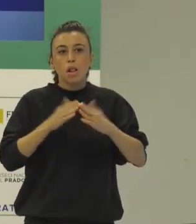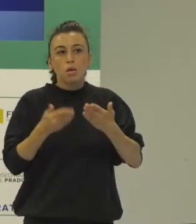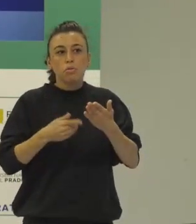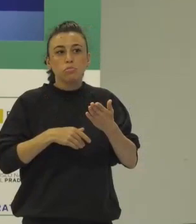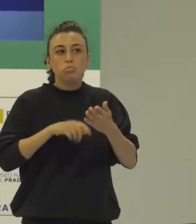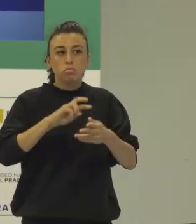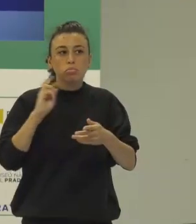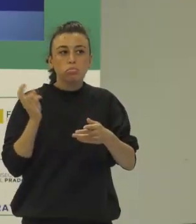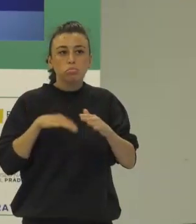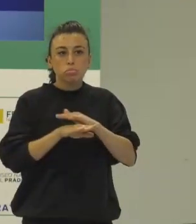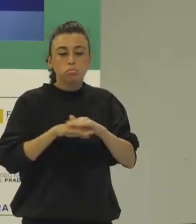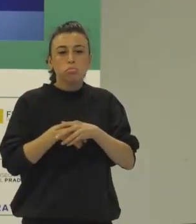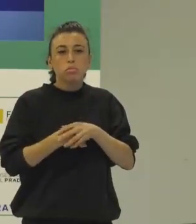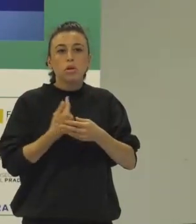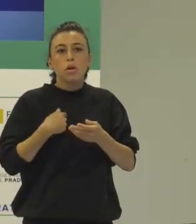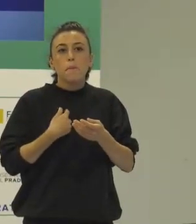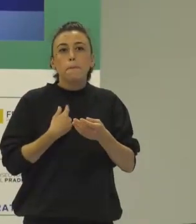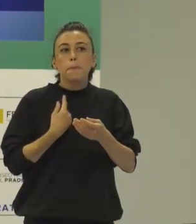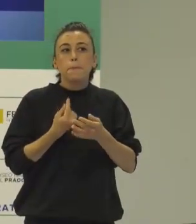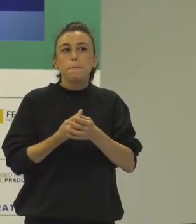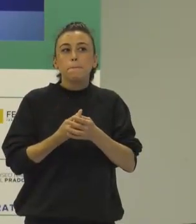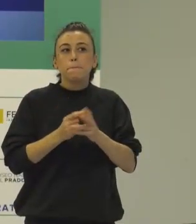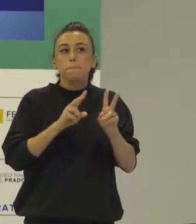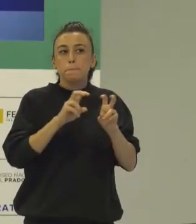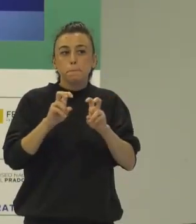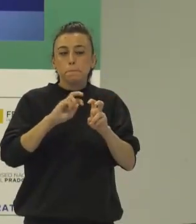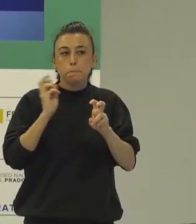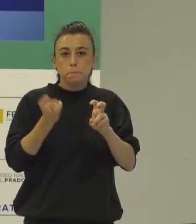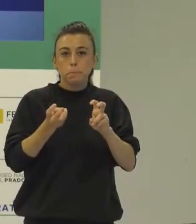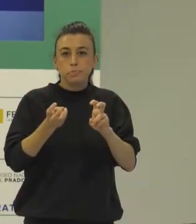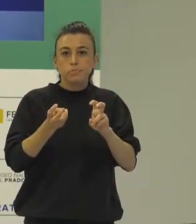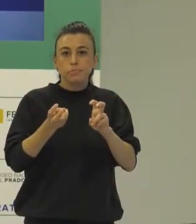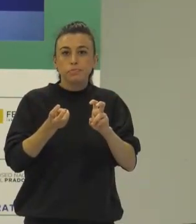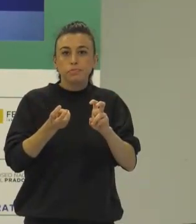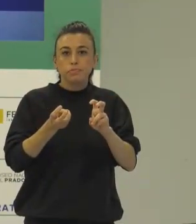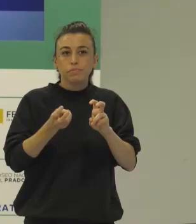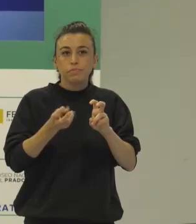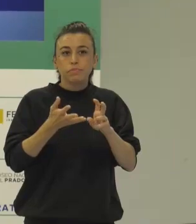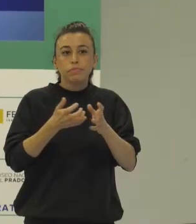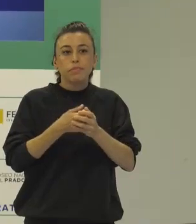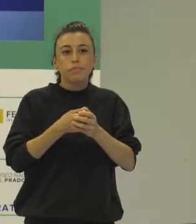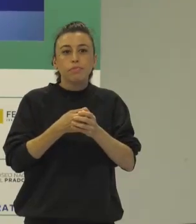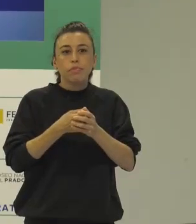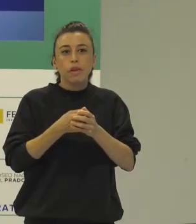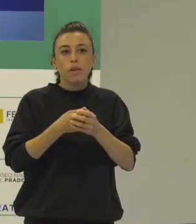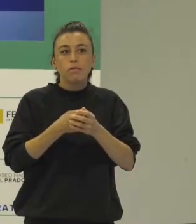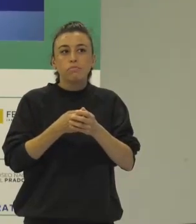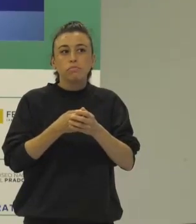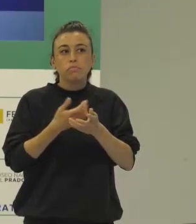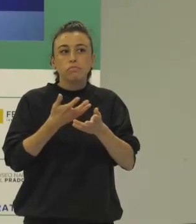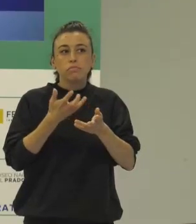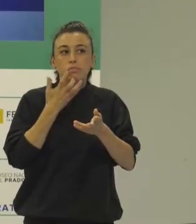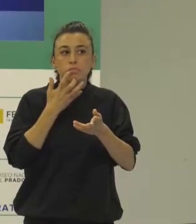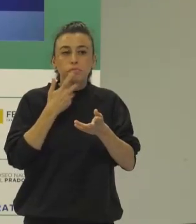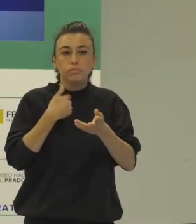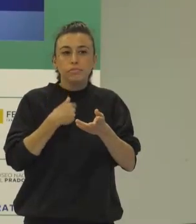Guatemala. Comunidades, Estado y empresas. Flores en el asfalto, causas e impactos de las violencias machistas en las vidas